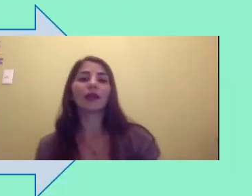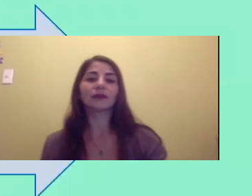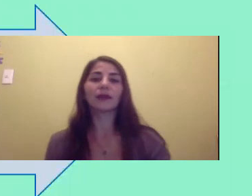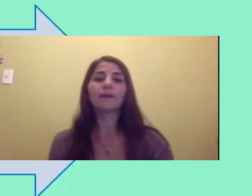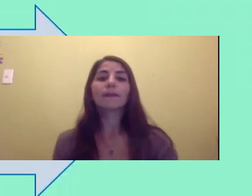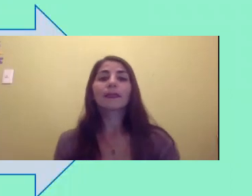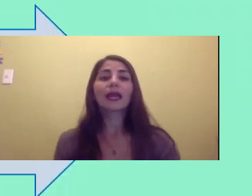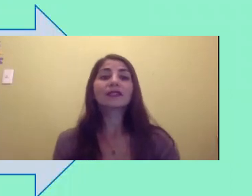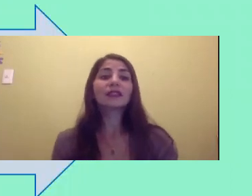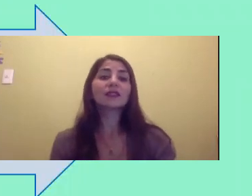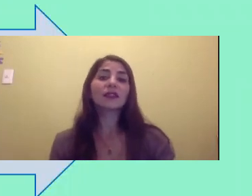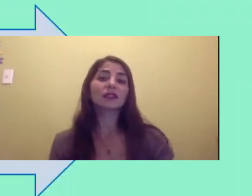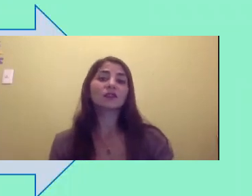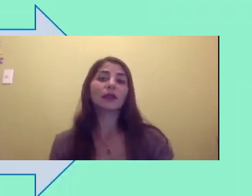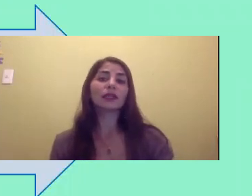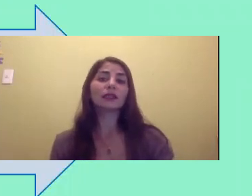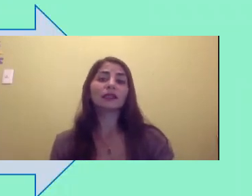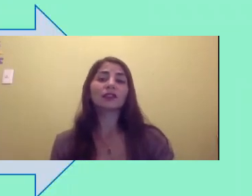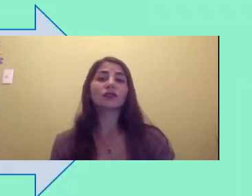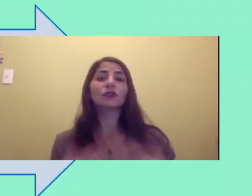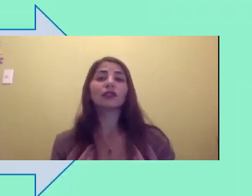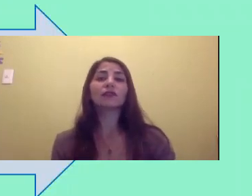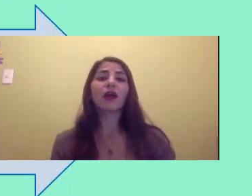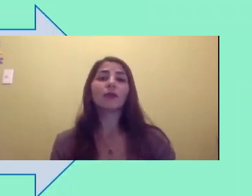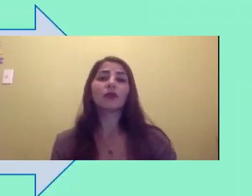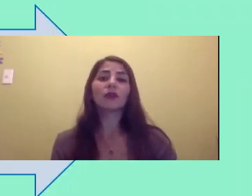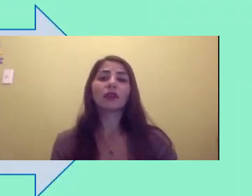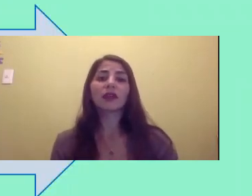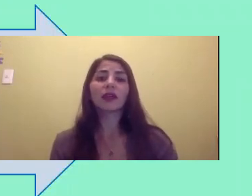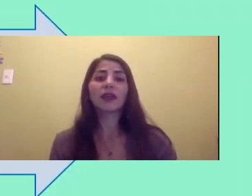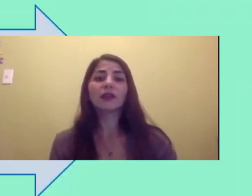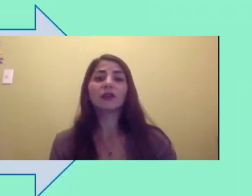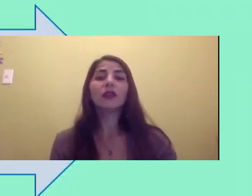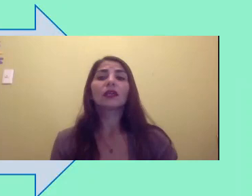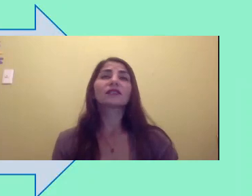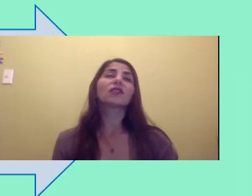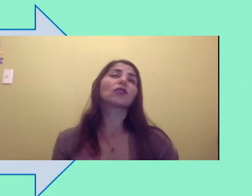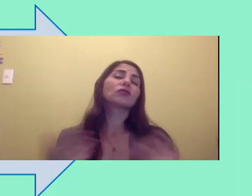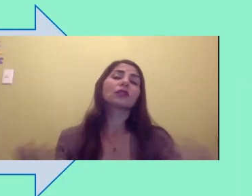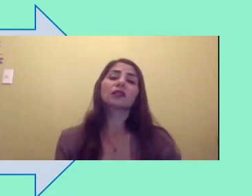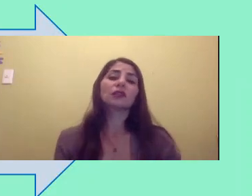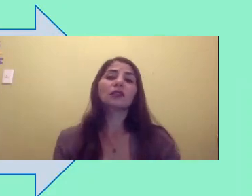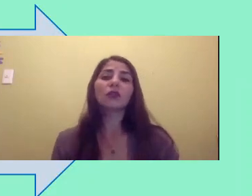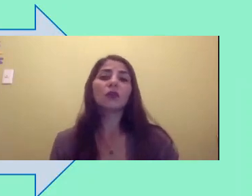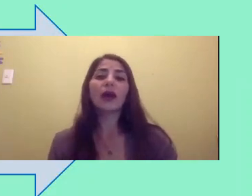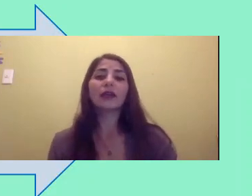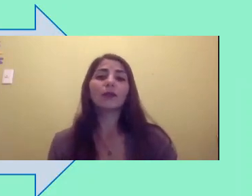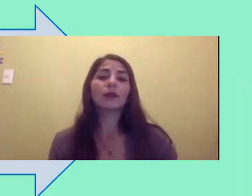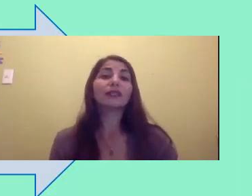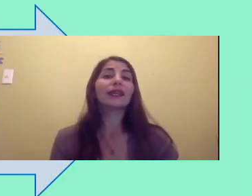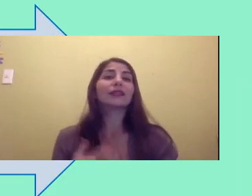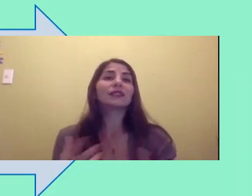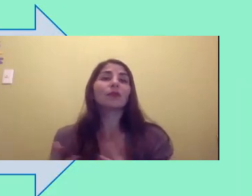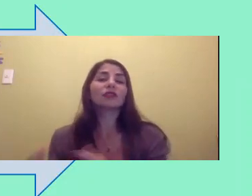viendo más adelante. Ya existen señas transparentes que son utilizadas por los oyentes a diario, que se conocen en distintos